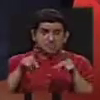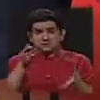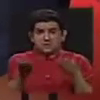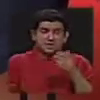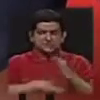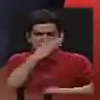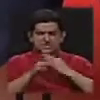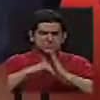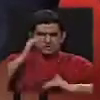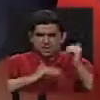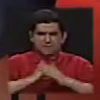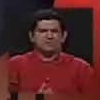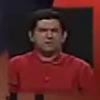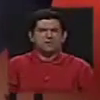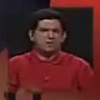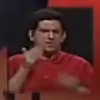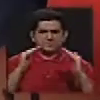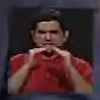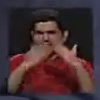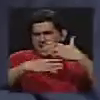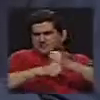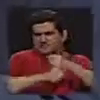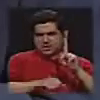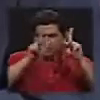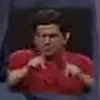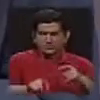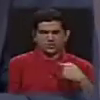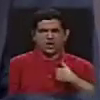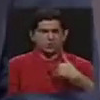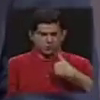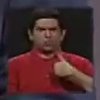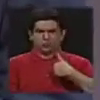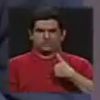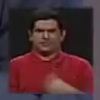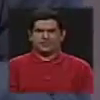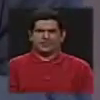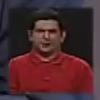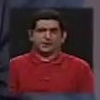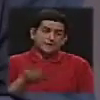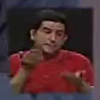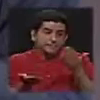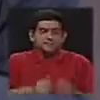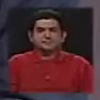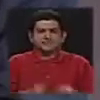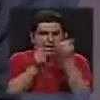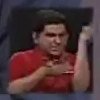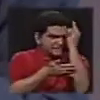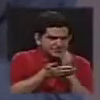tipo de construcción, si cualquiera va a hacer una pequeña casa, uno tiene determinados